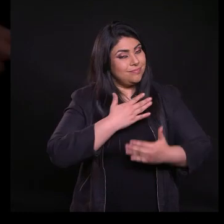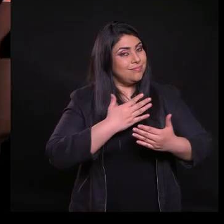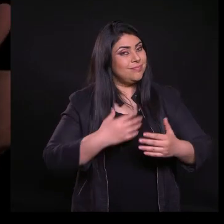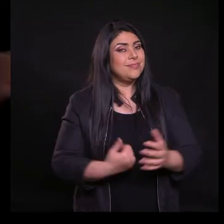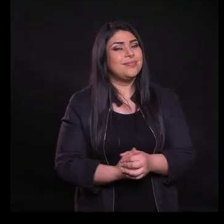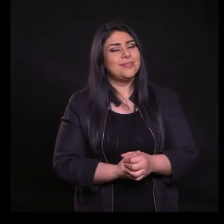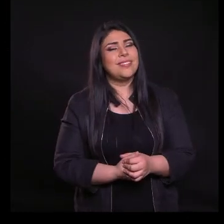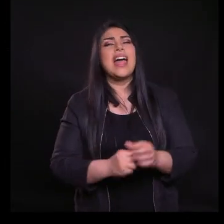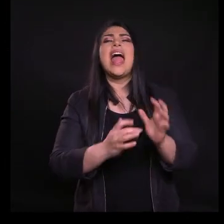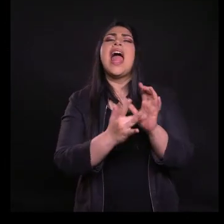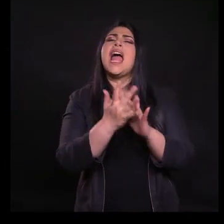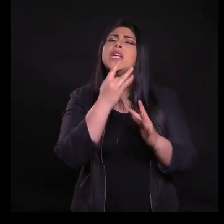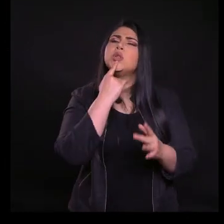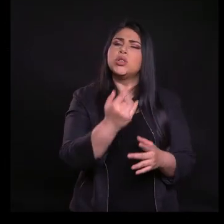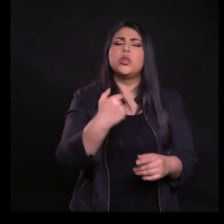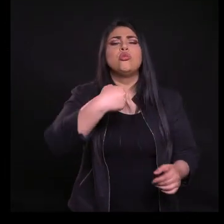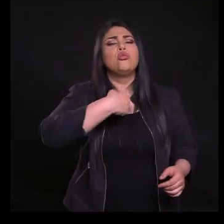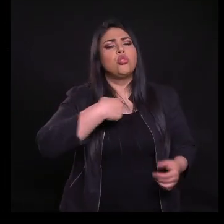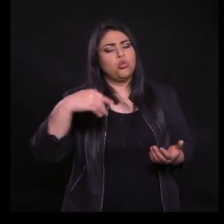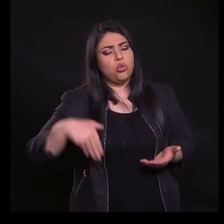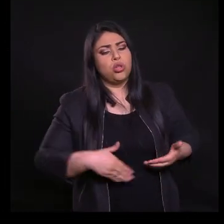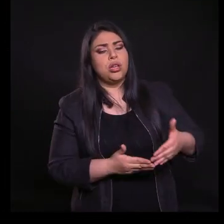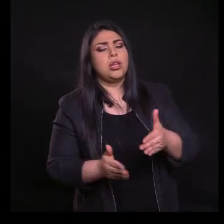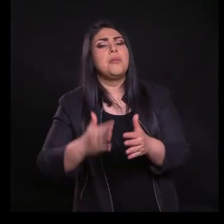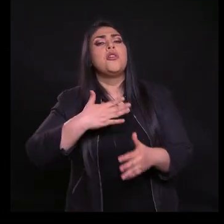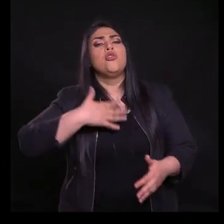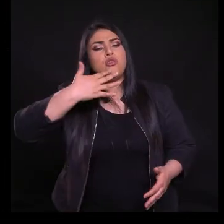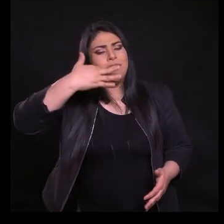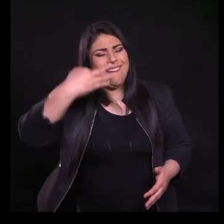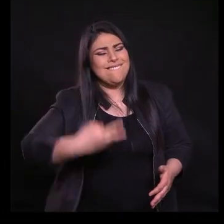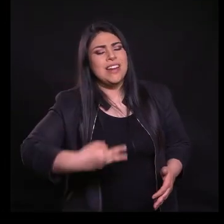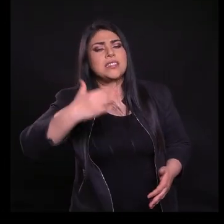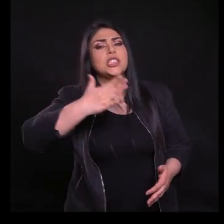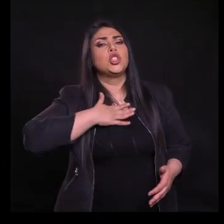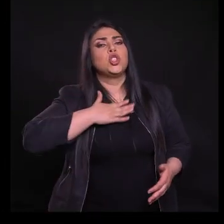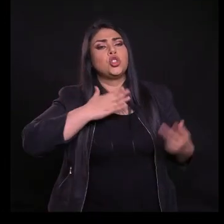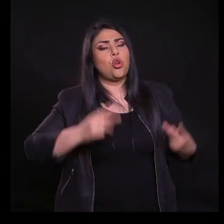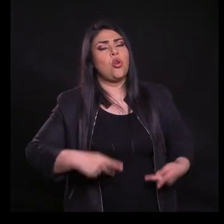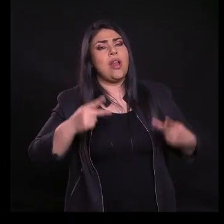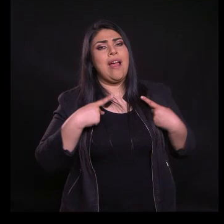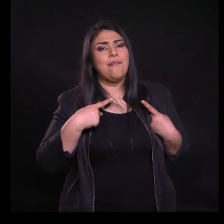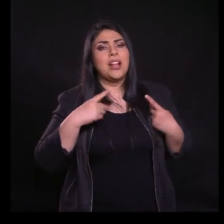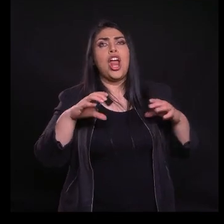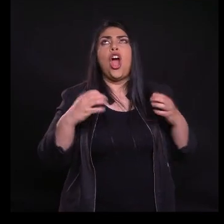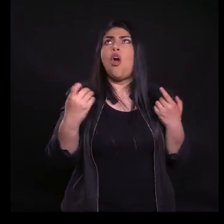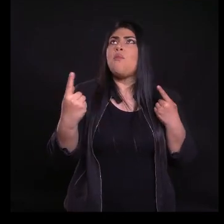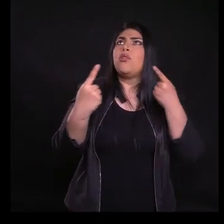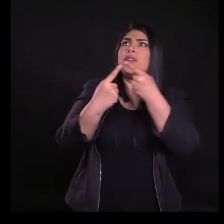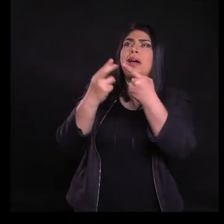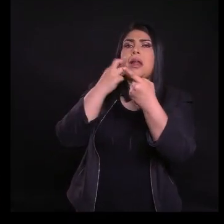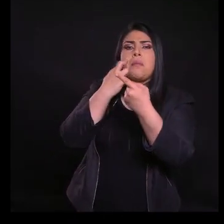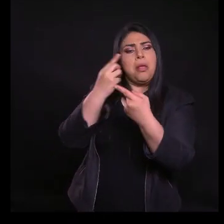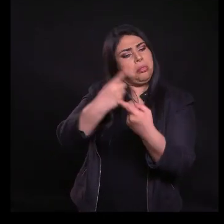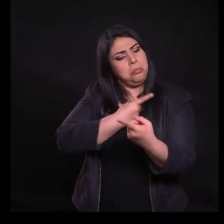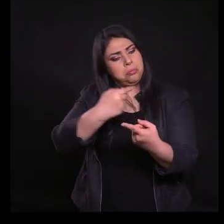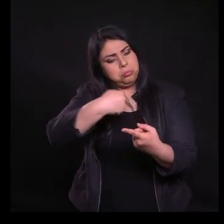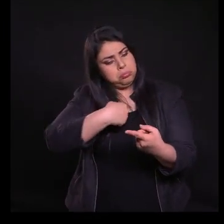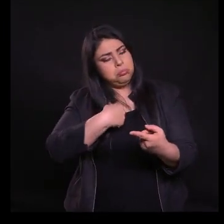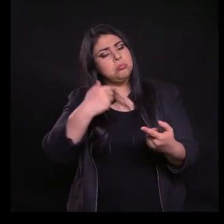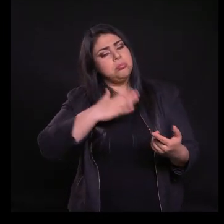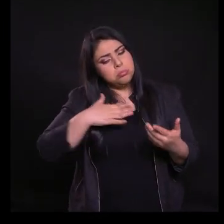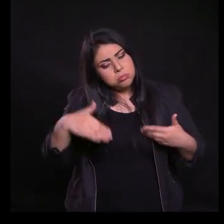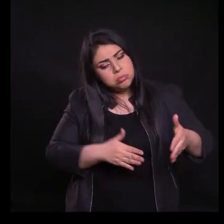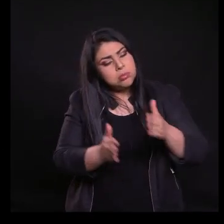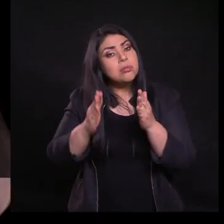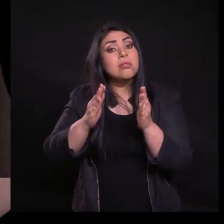y jesús dijo yo soy el camino la verdad y la vida nadie viene al padre sino por mí quiere decir entonces que jesús te dice en esta